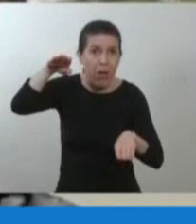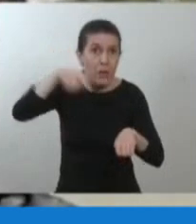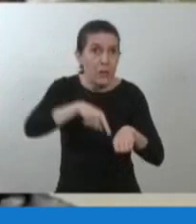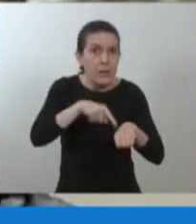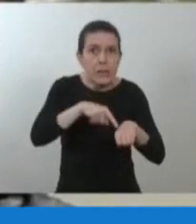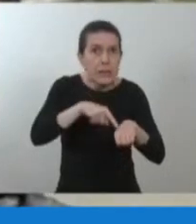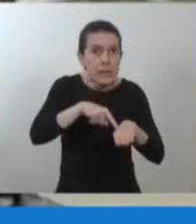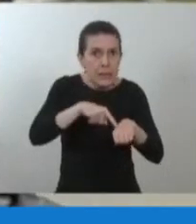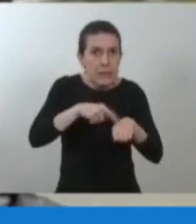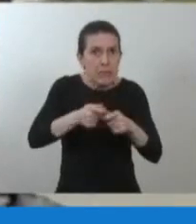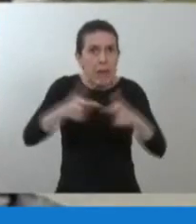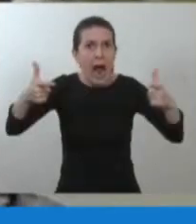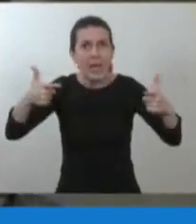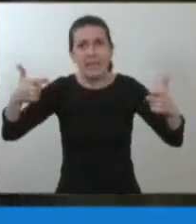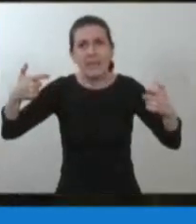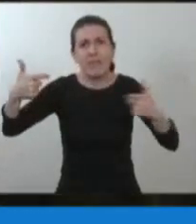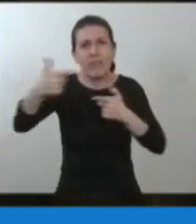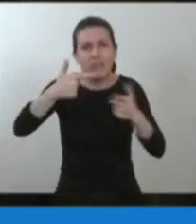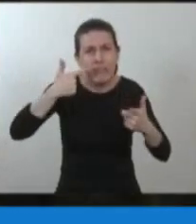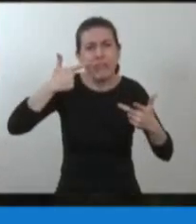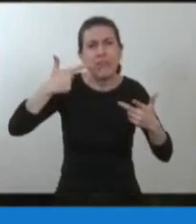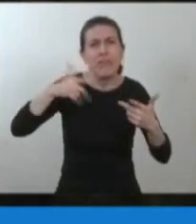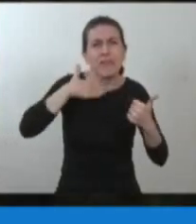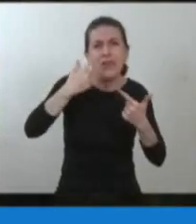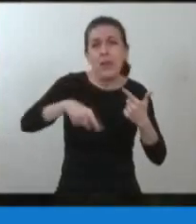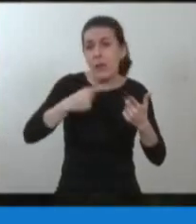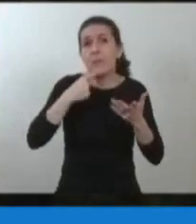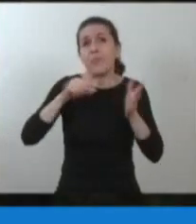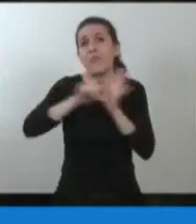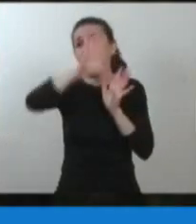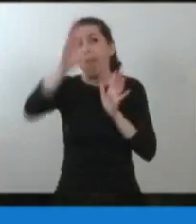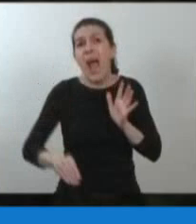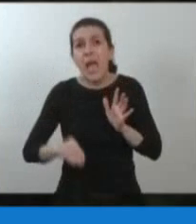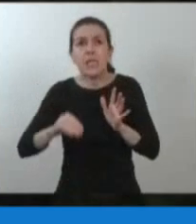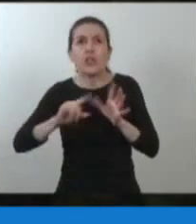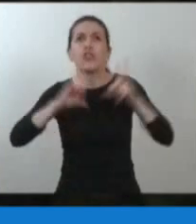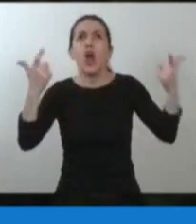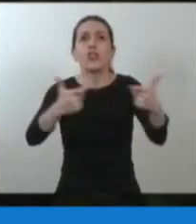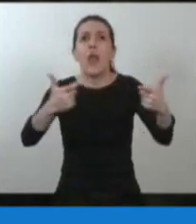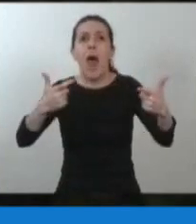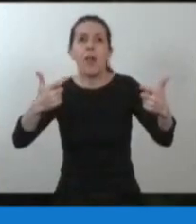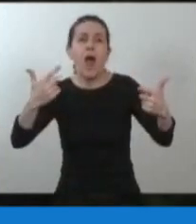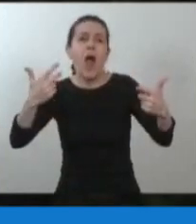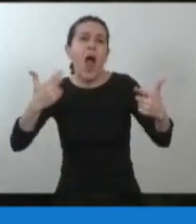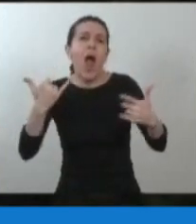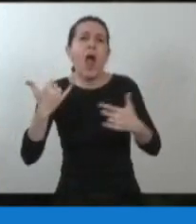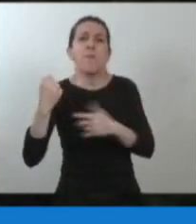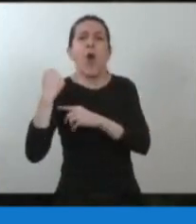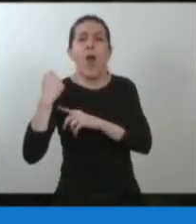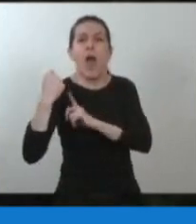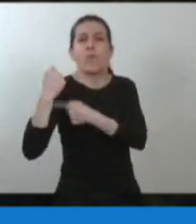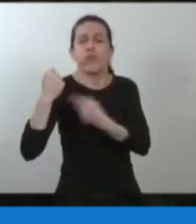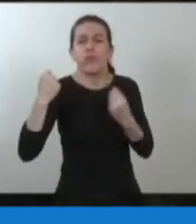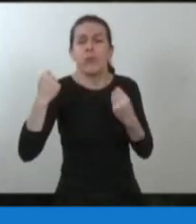en la desigualdad los países y las sociedades pueden ser muy ricas pero si son desiguales la posibilidad de que